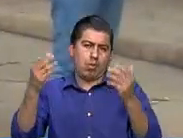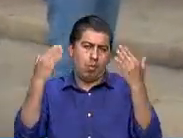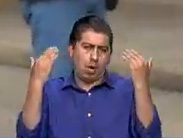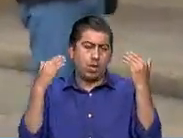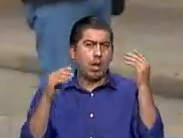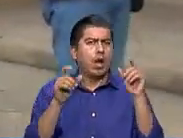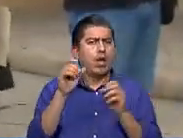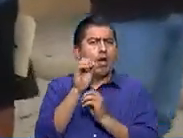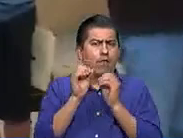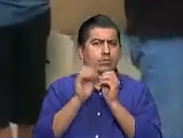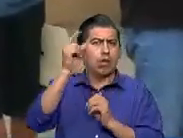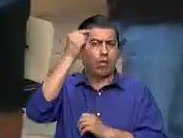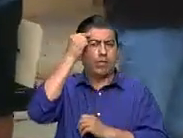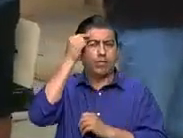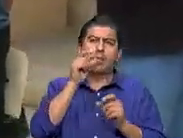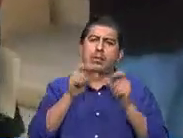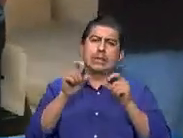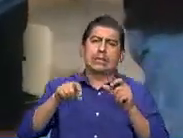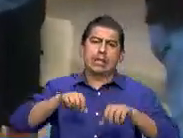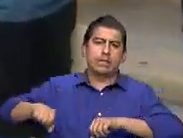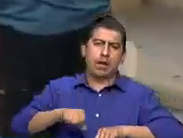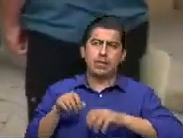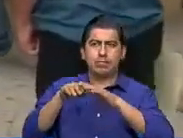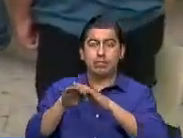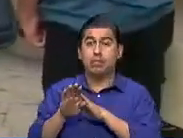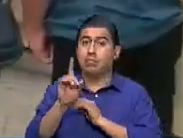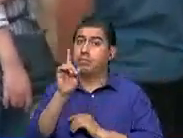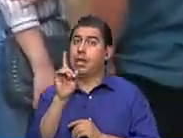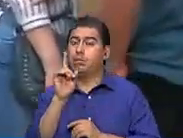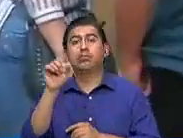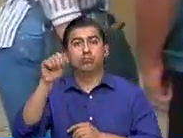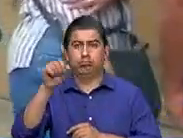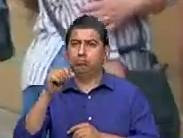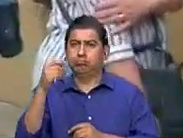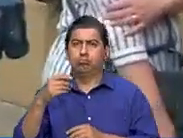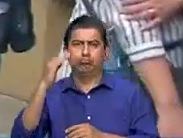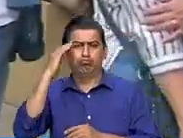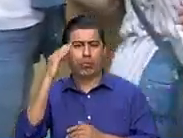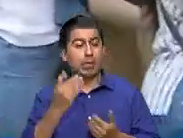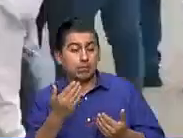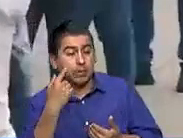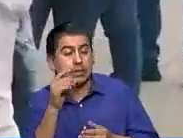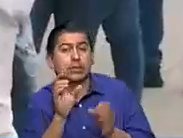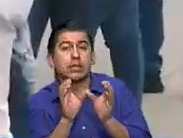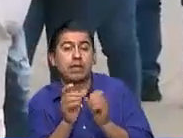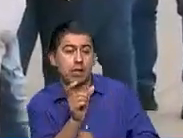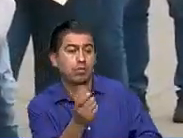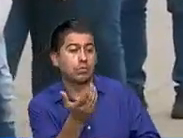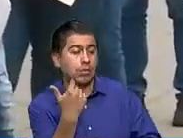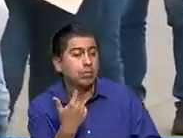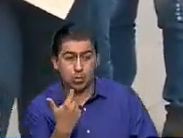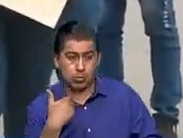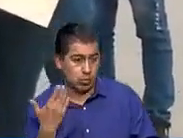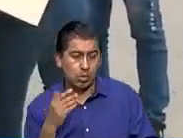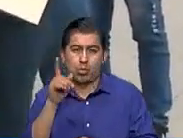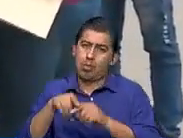tienen sus dependencias varios ministerios. Y hemos podido constatar que sí se da cumplimiento a lo dispuesto por el presidente de la República,